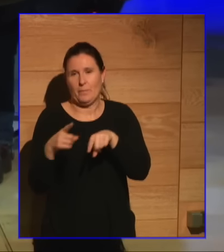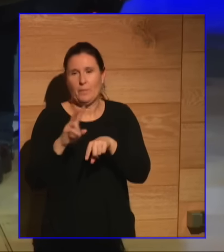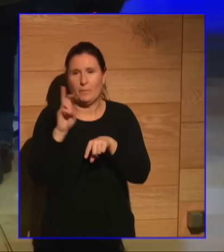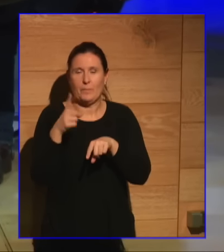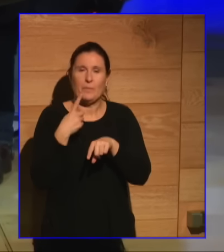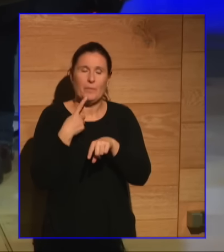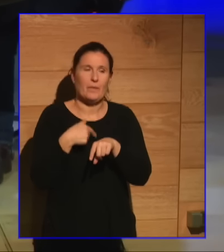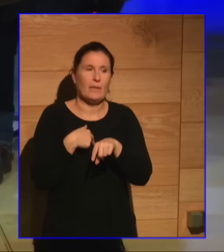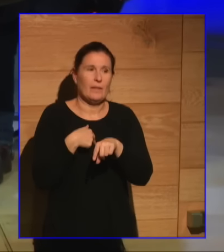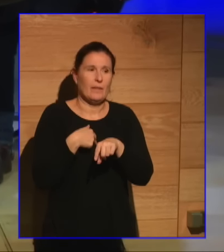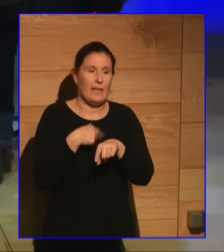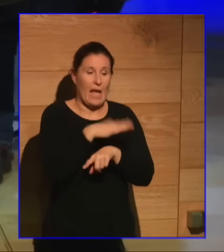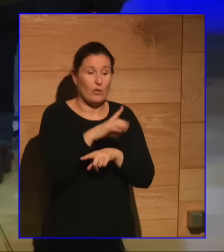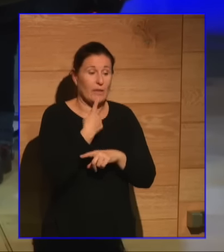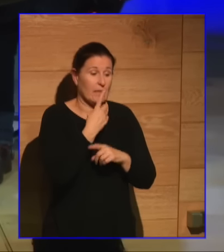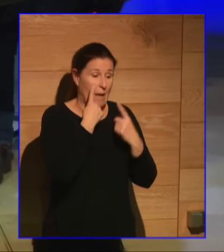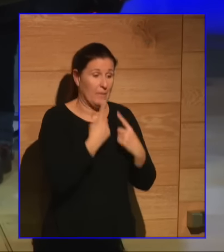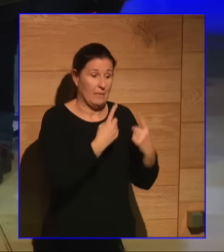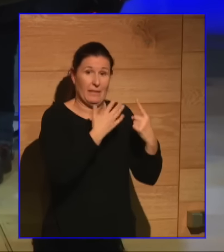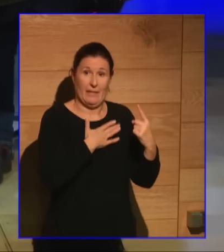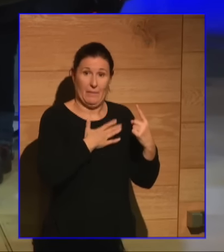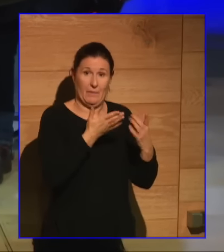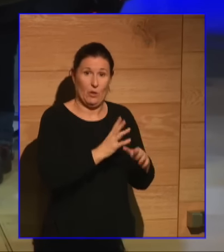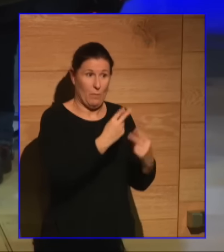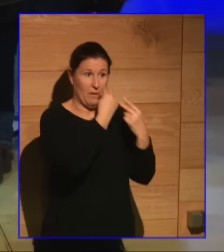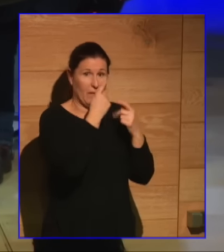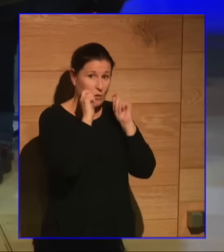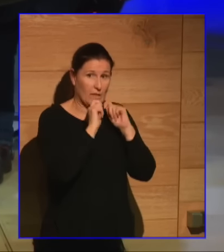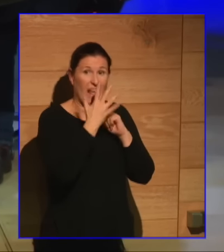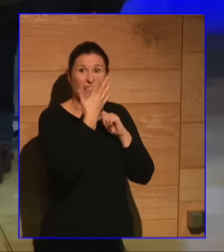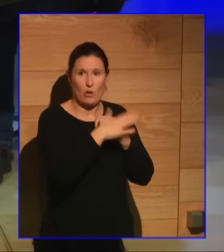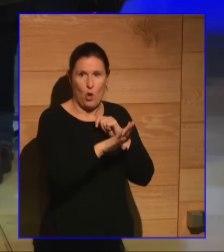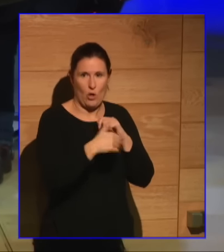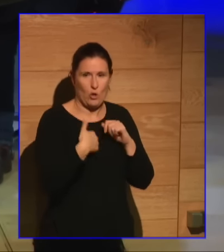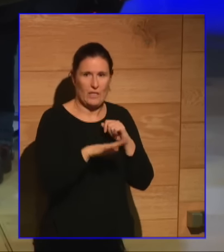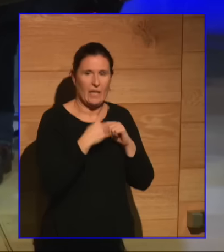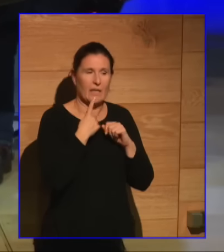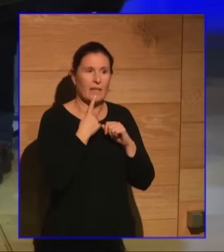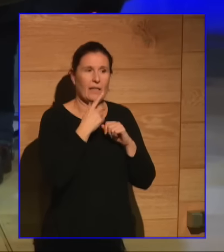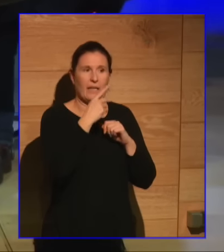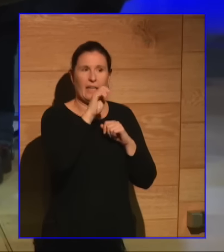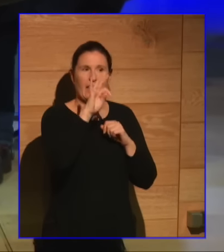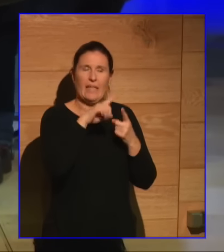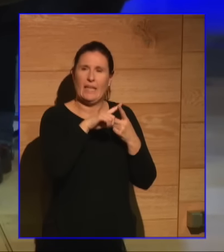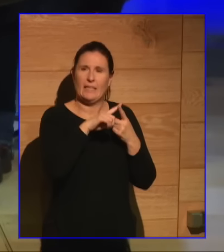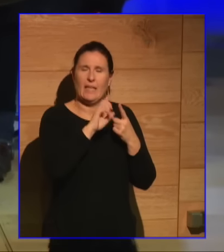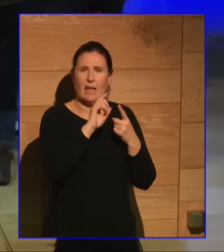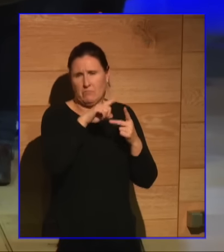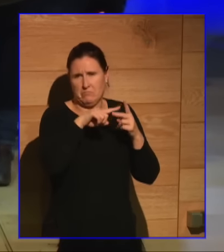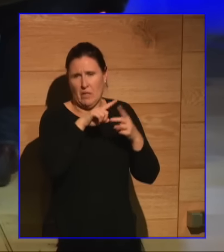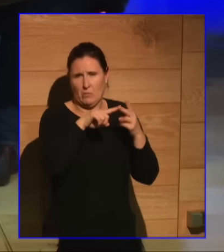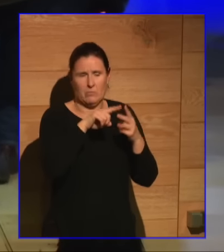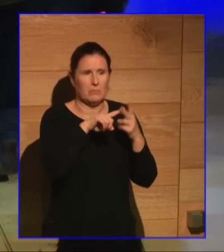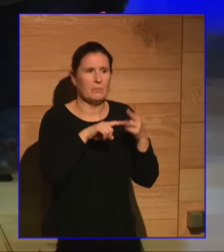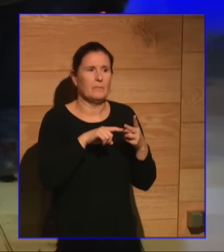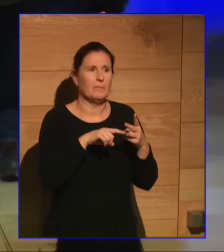niños. Le dices la única vez que. O sea, la primera vez que mis hijos me vieron llorar. 5 tenía ya. Se llevó a Kate Winslet. Kate Capshaw.